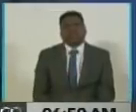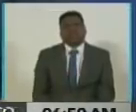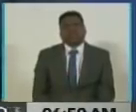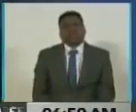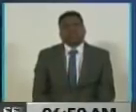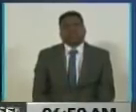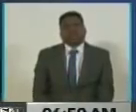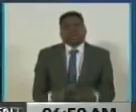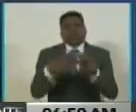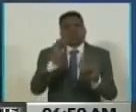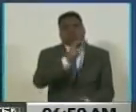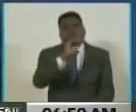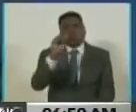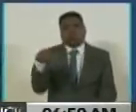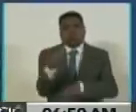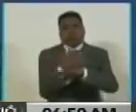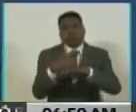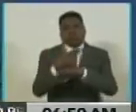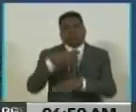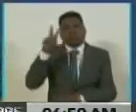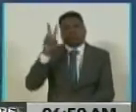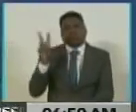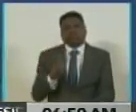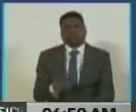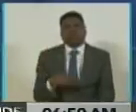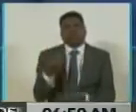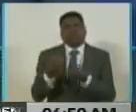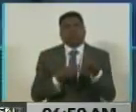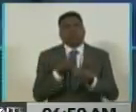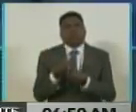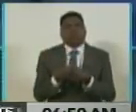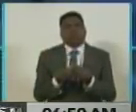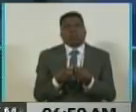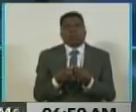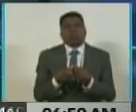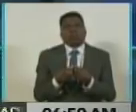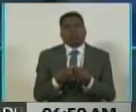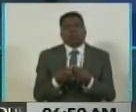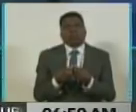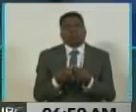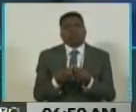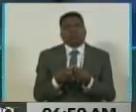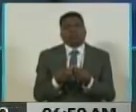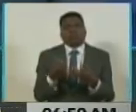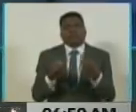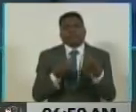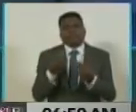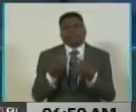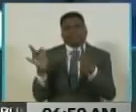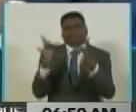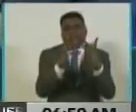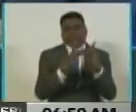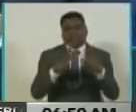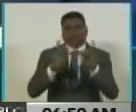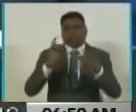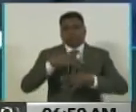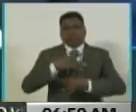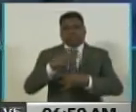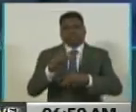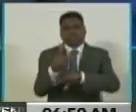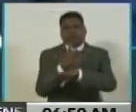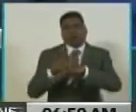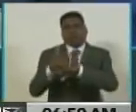la convocatoria del gobierno nacional como factores relacionados directamente con los intereses del